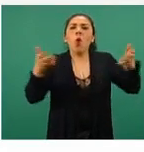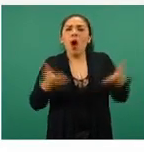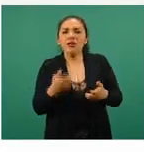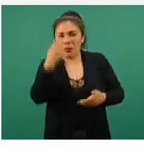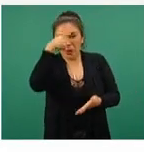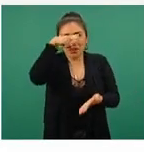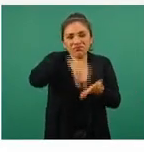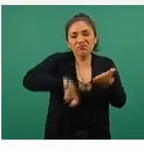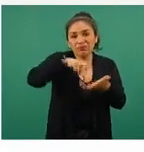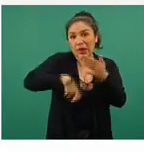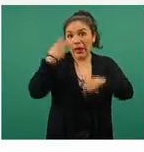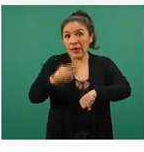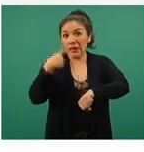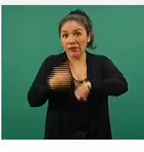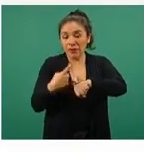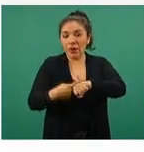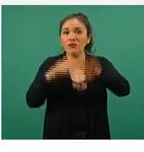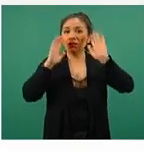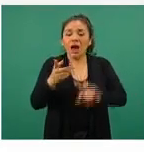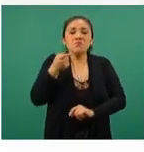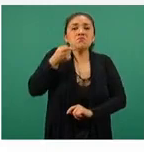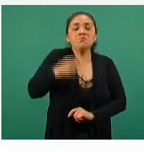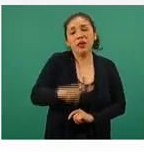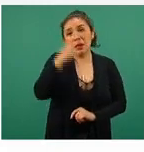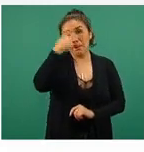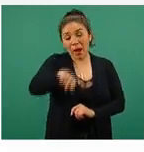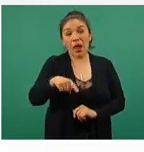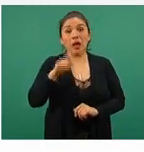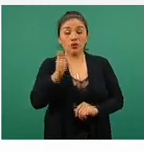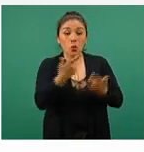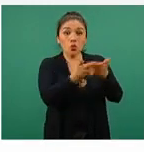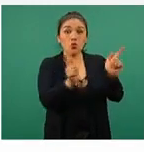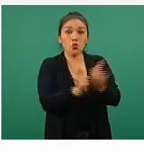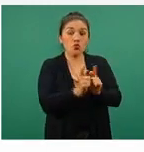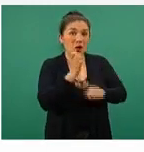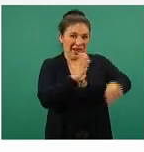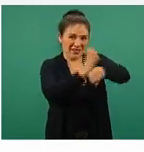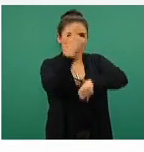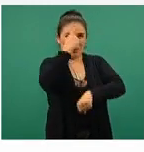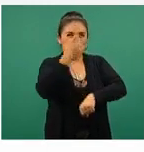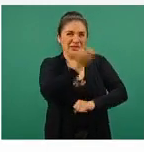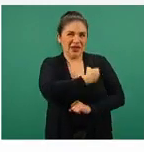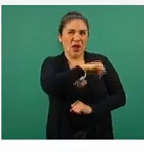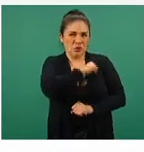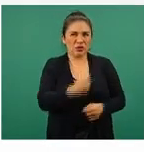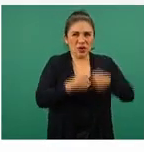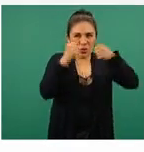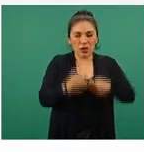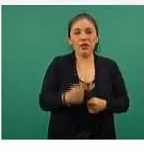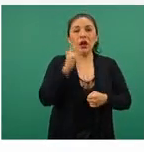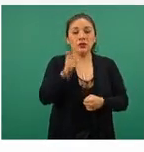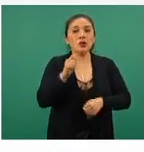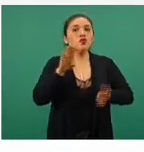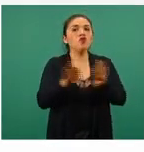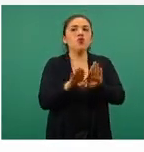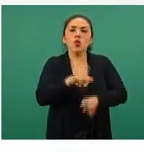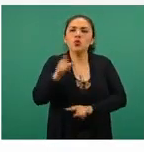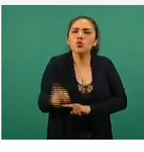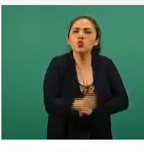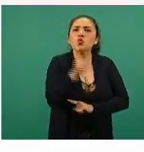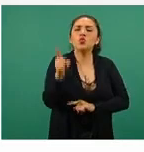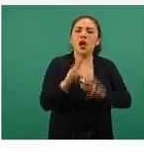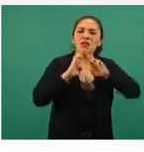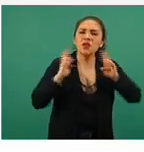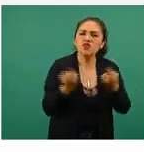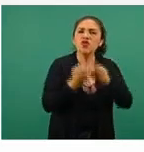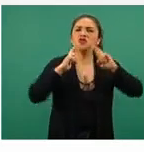abordaje de la pandemia, en donde da la instrucción para que el Comité Estatal de Seguridad en Salud quede de manera permanente